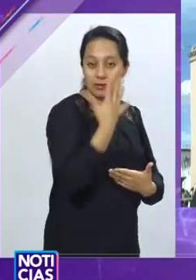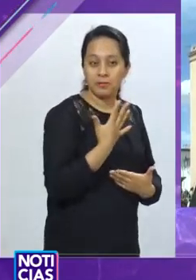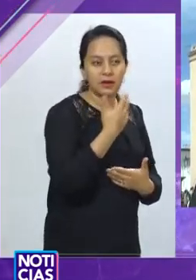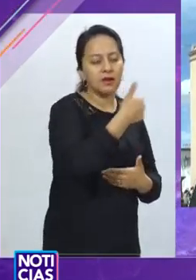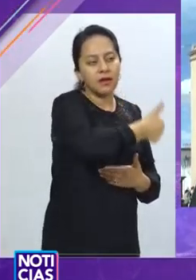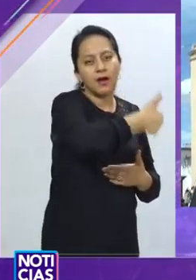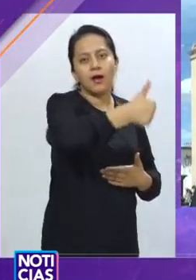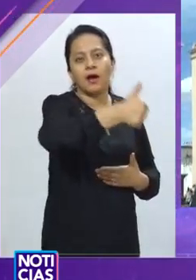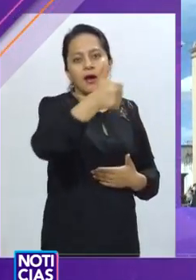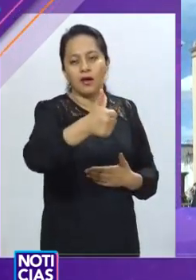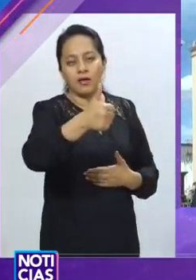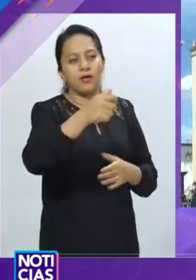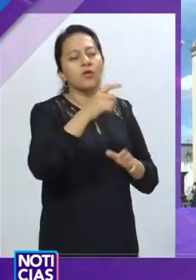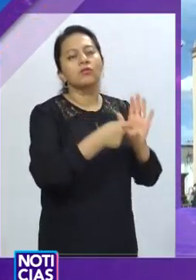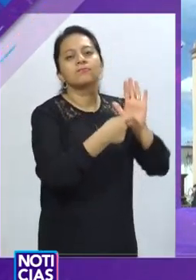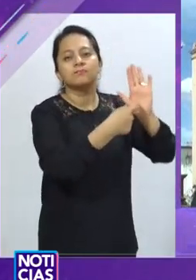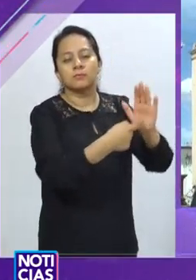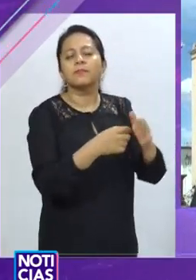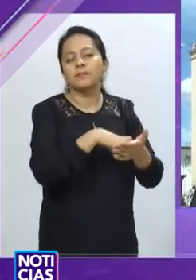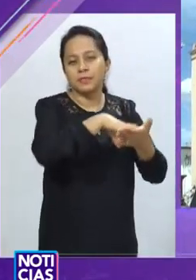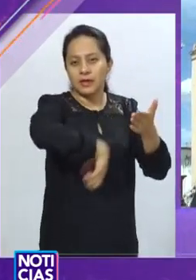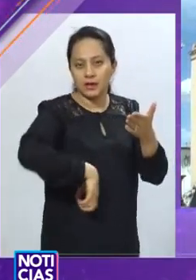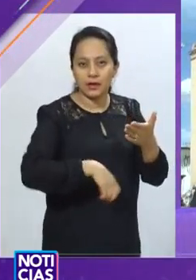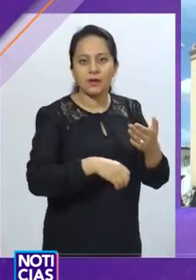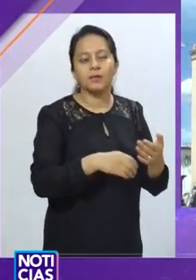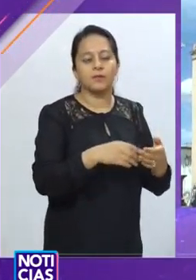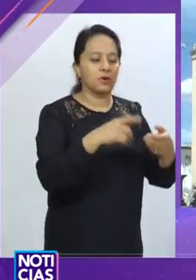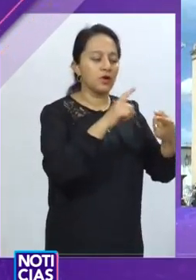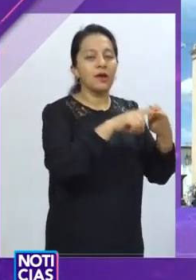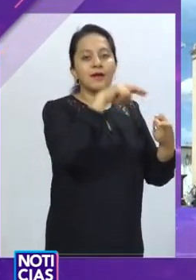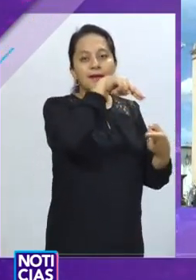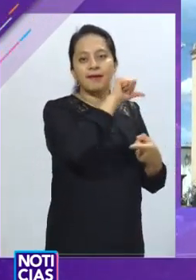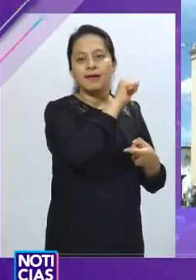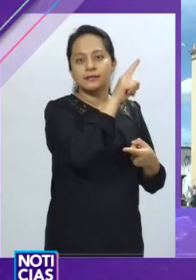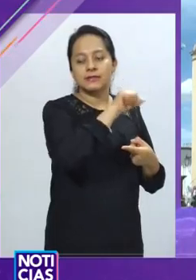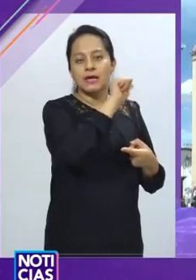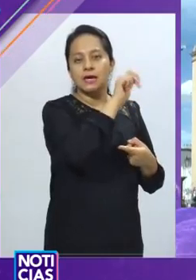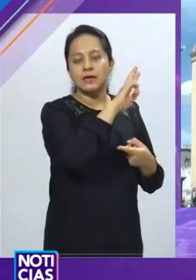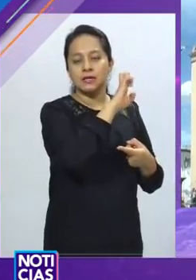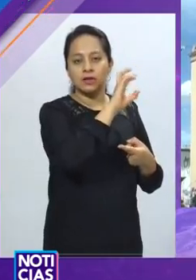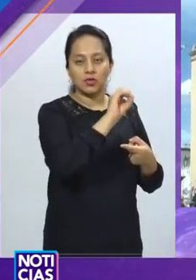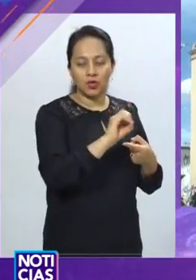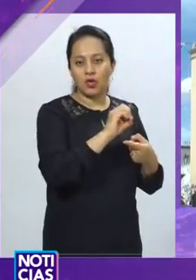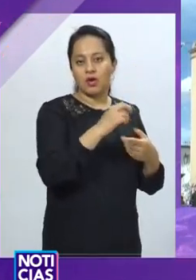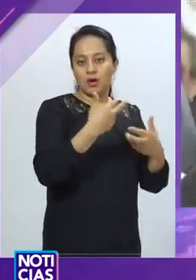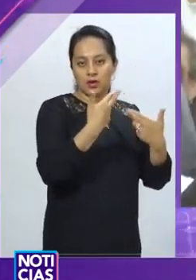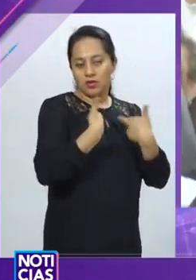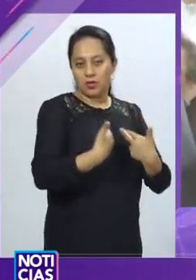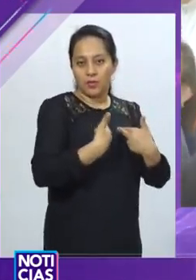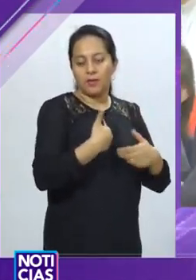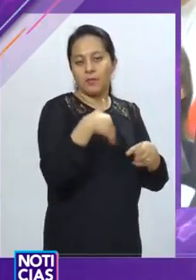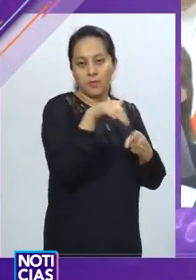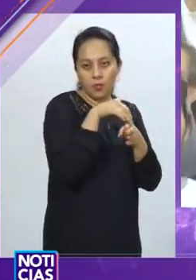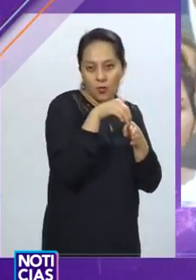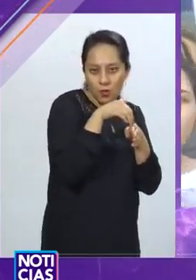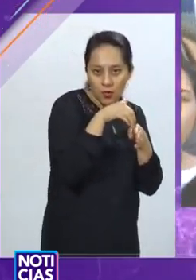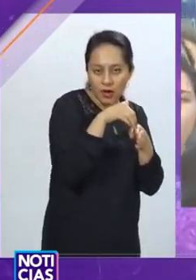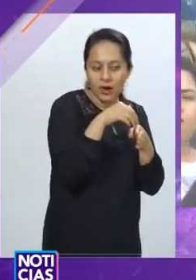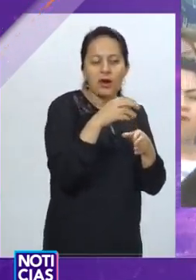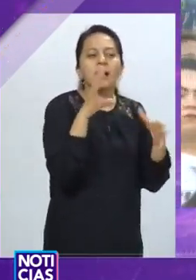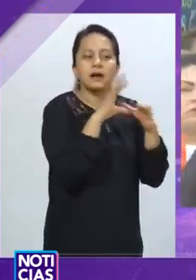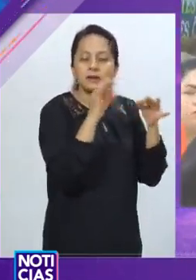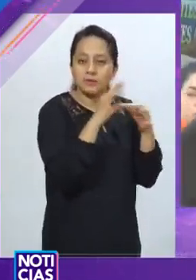El ir descalzo y el ir con cadenas no es otra cosa, no es sufrimiento. Es más bien un signo de penitencia. Los colores que llevan